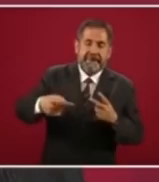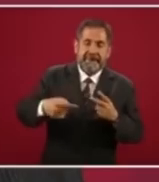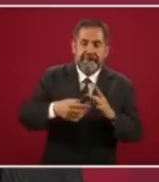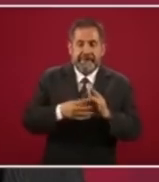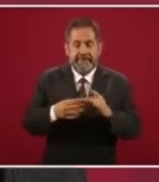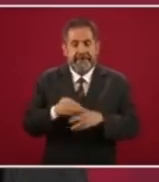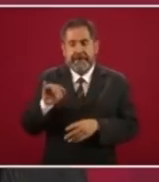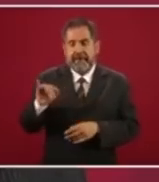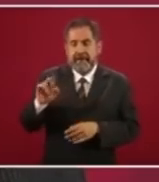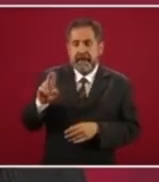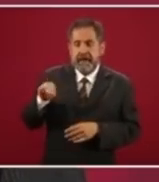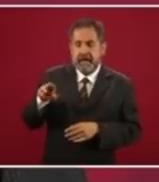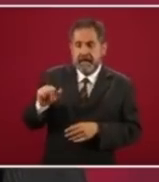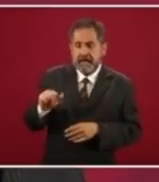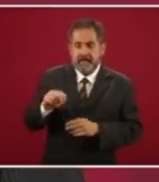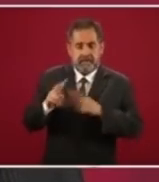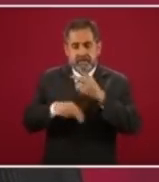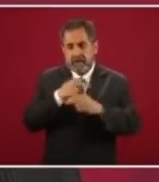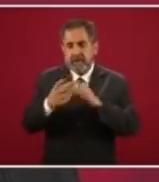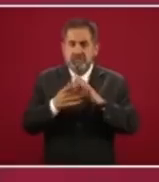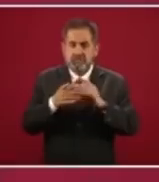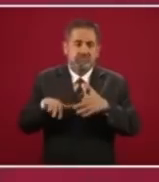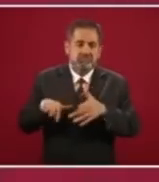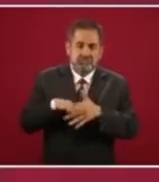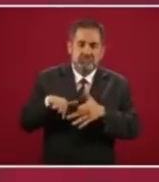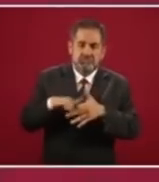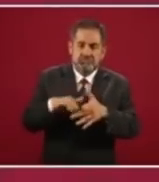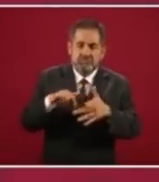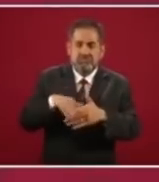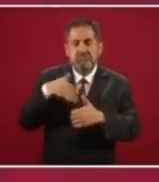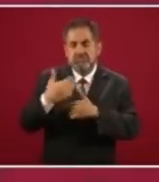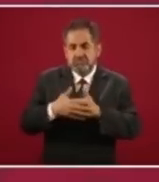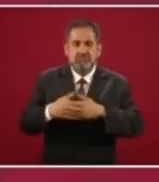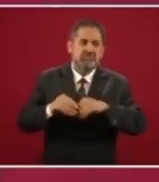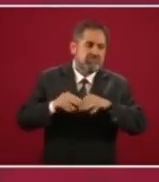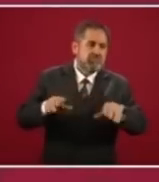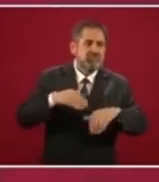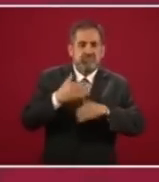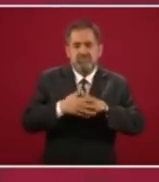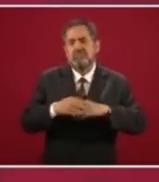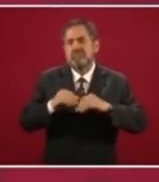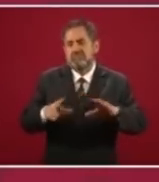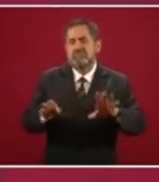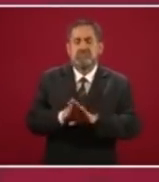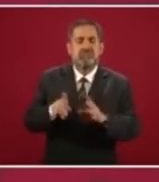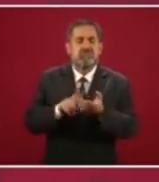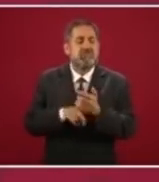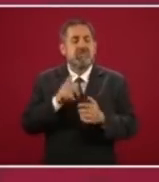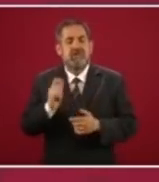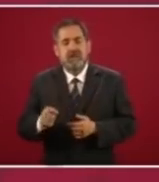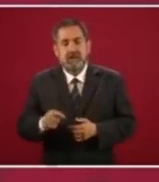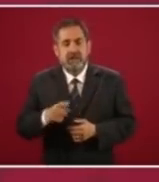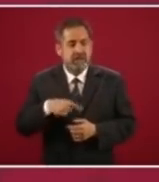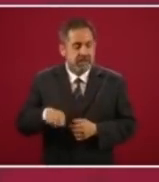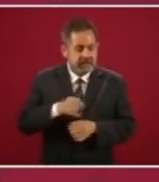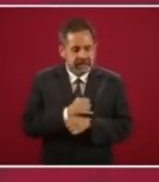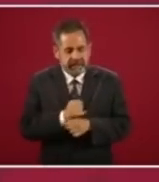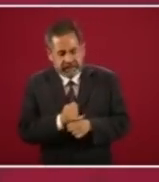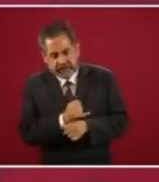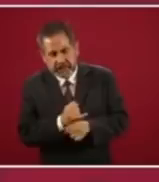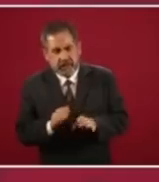Irma va a estar constantemente informándoles del estado que guardan las